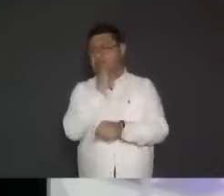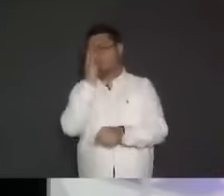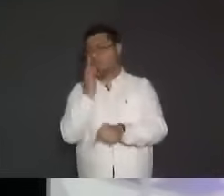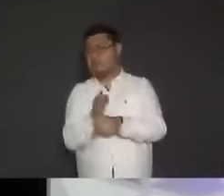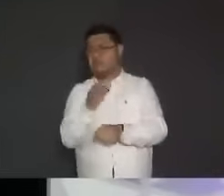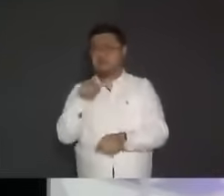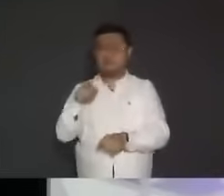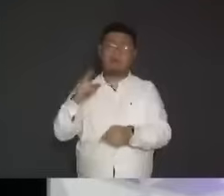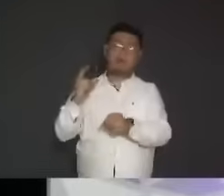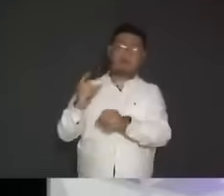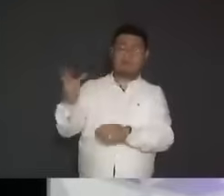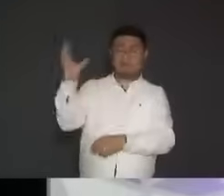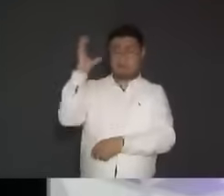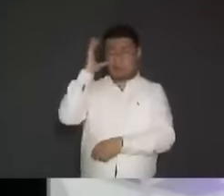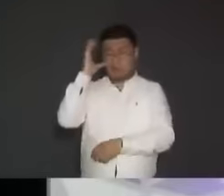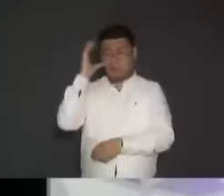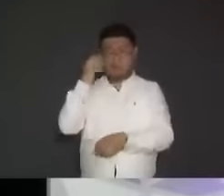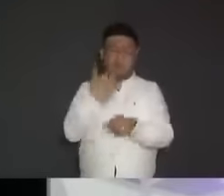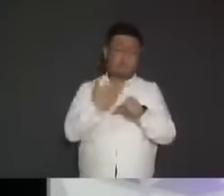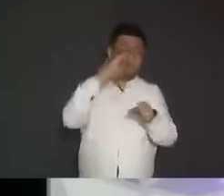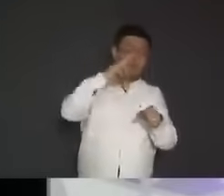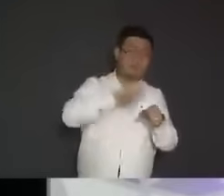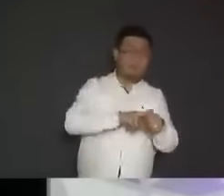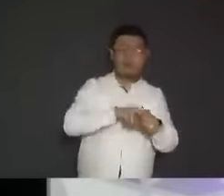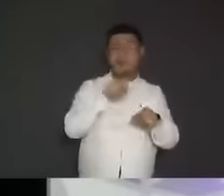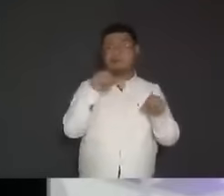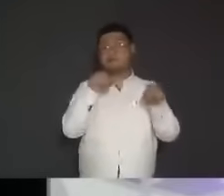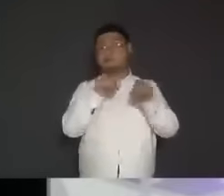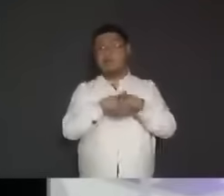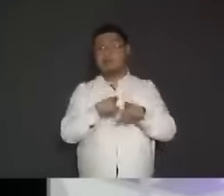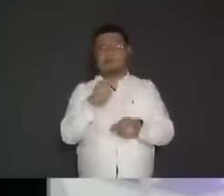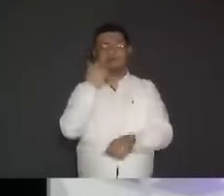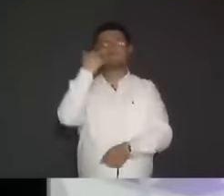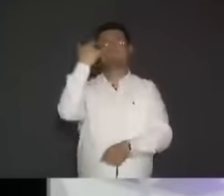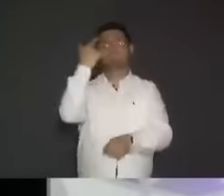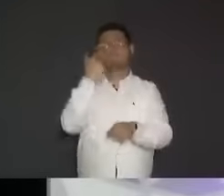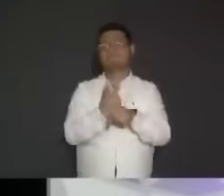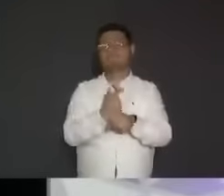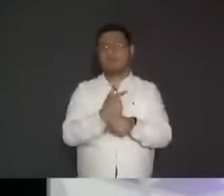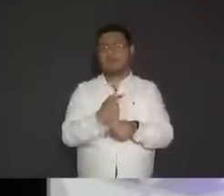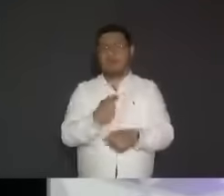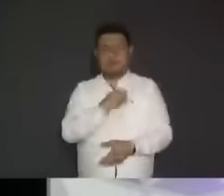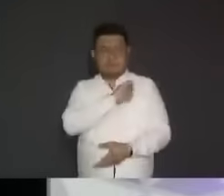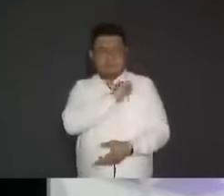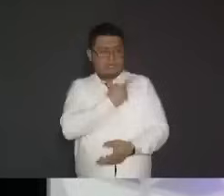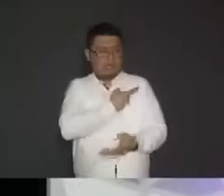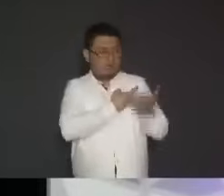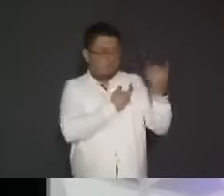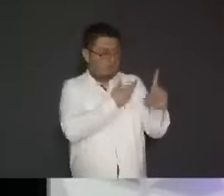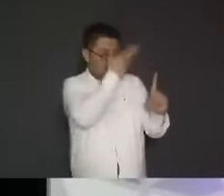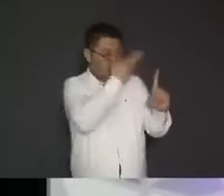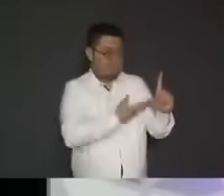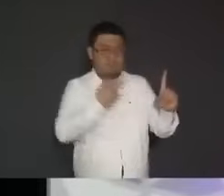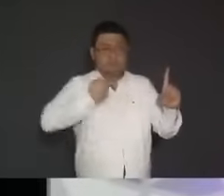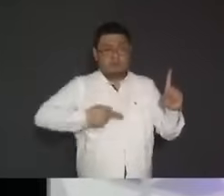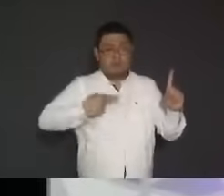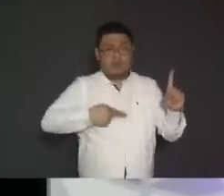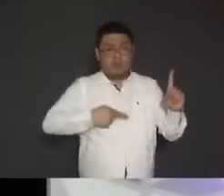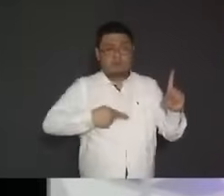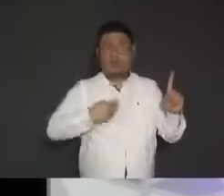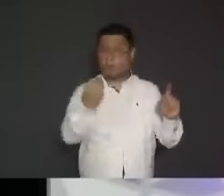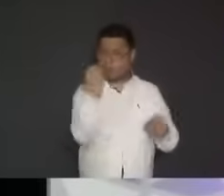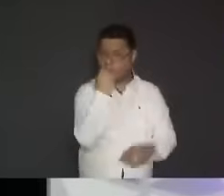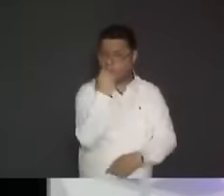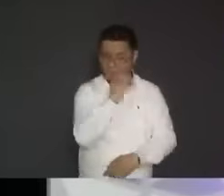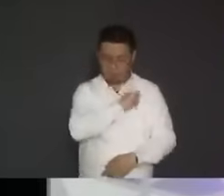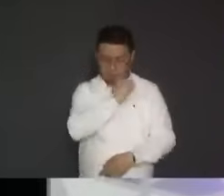camas ni los hospitales para atender la salud. Tenemos que ver que la vida de las personas sea más saludable, con la alimentación adecuada, con una